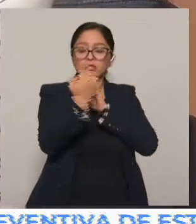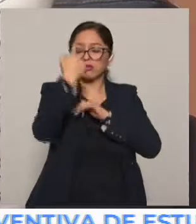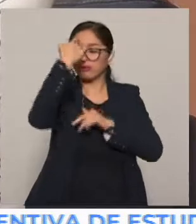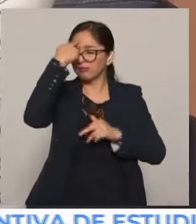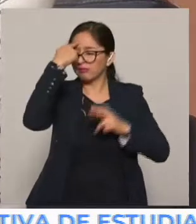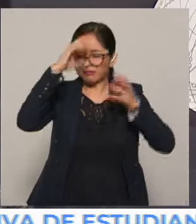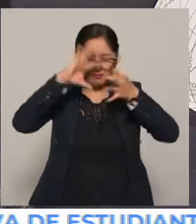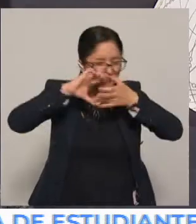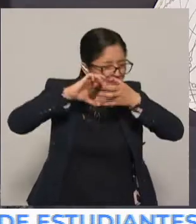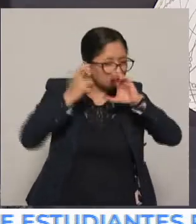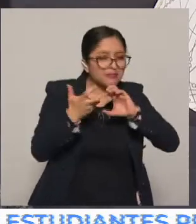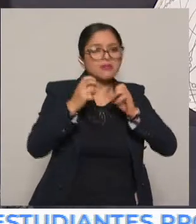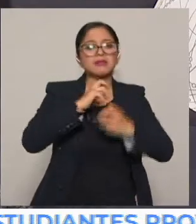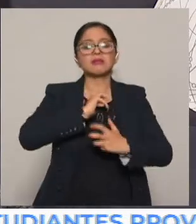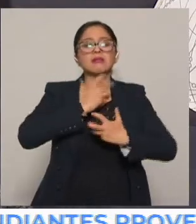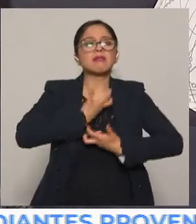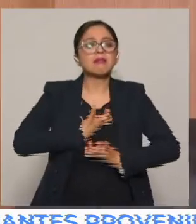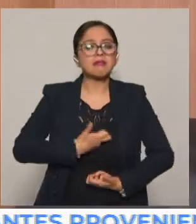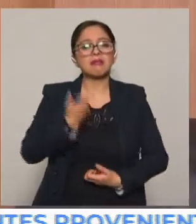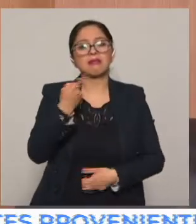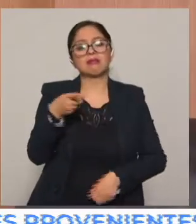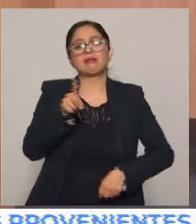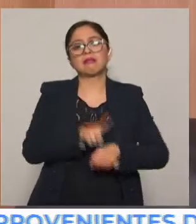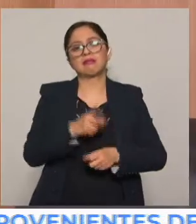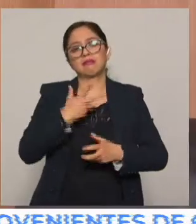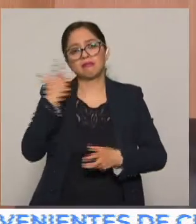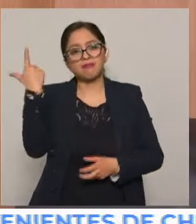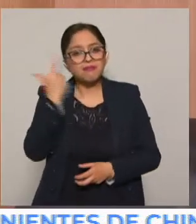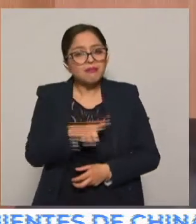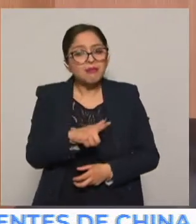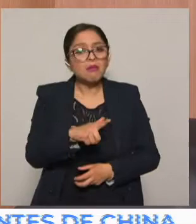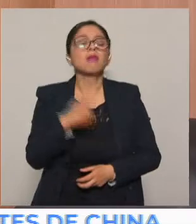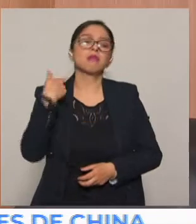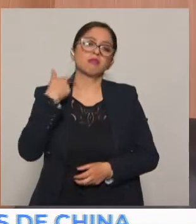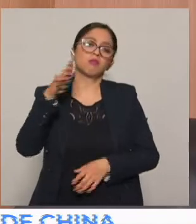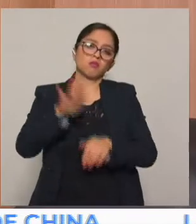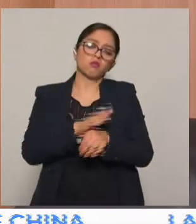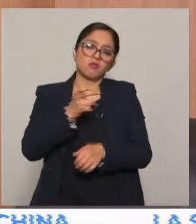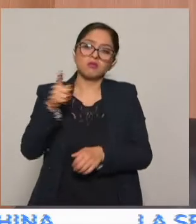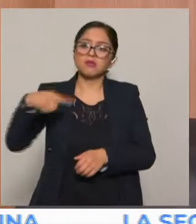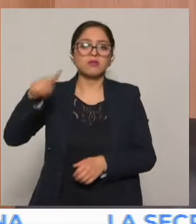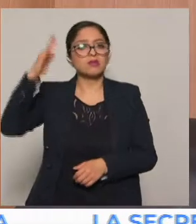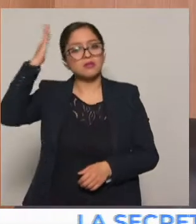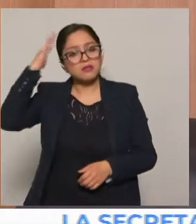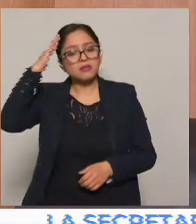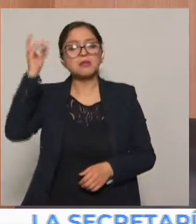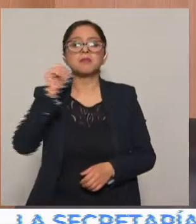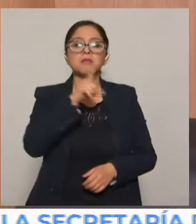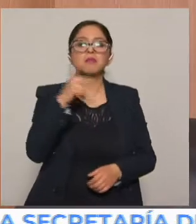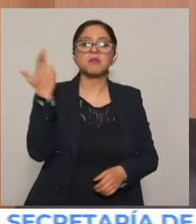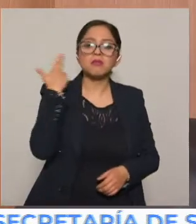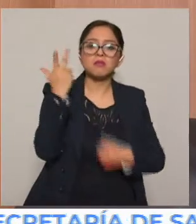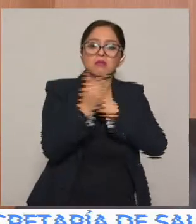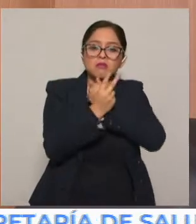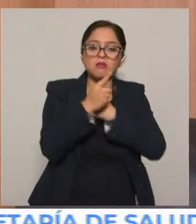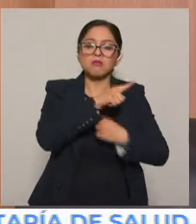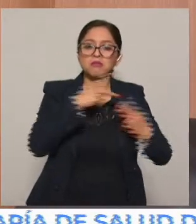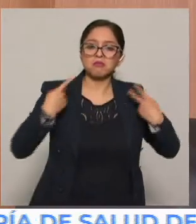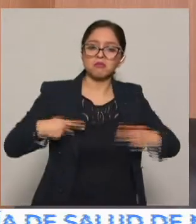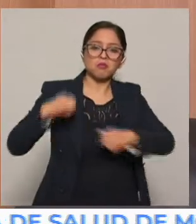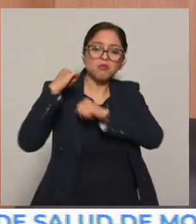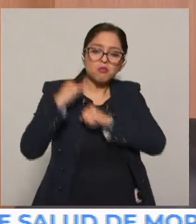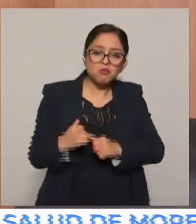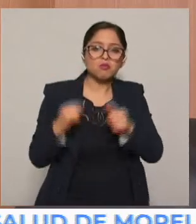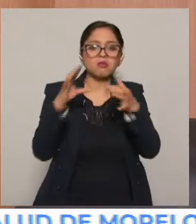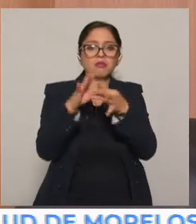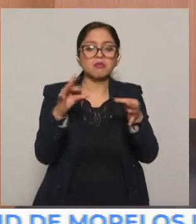ya vivieron y que fue terrible, ¿no? Pues bueno, ahora tocará por supuesto a las autoridades, a los medios de comunicación, a los especialistas como tú, Aleida,